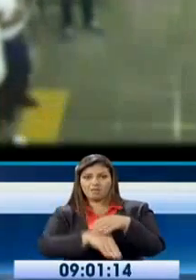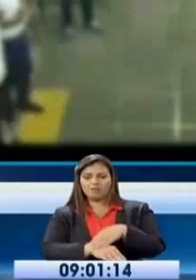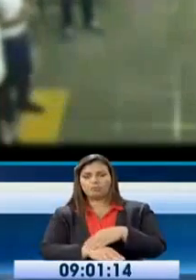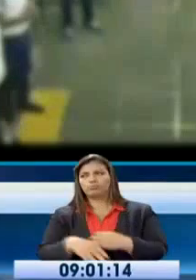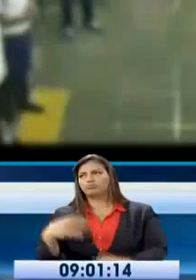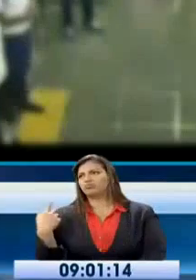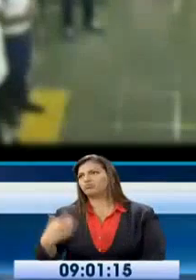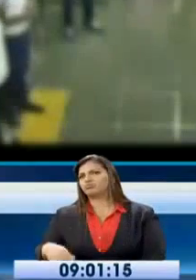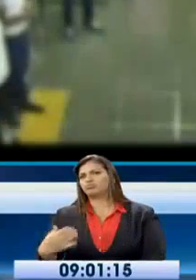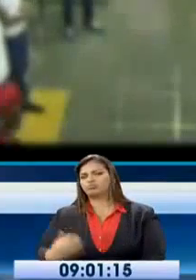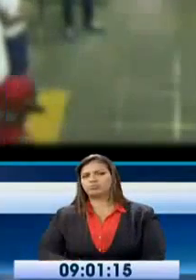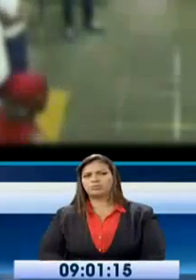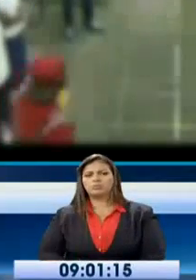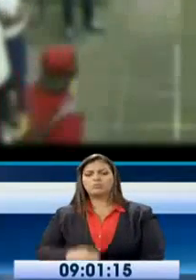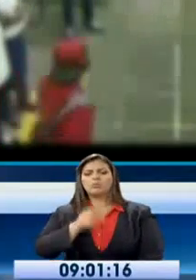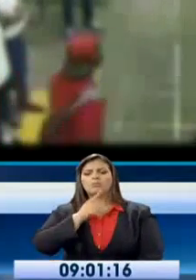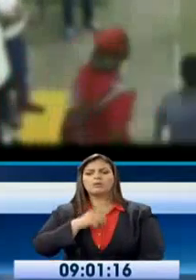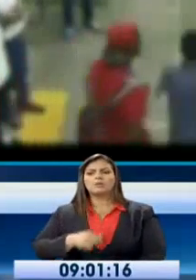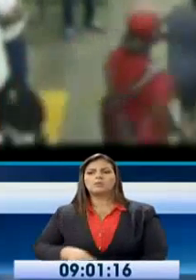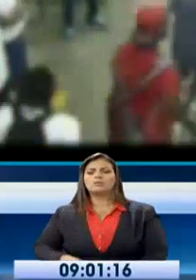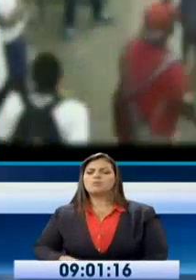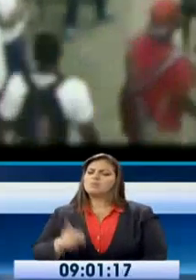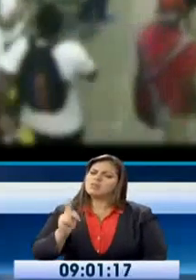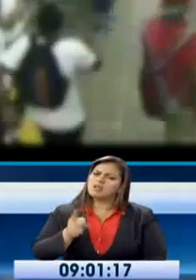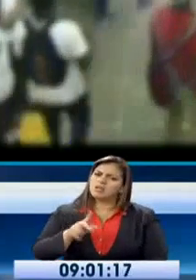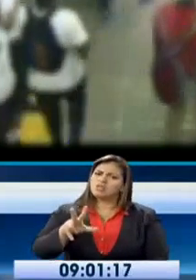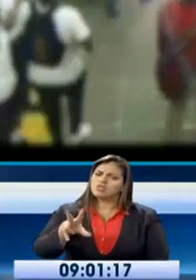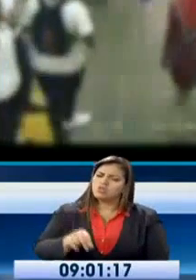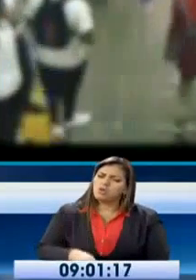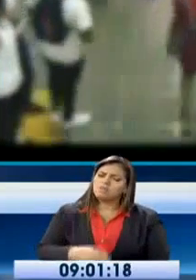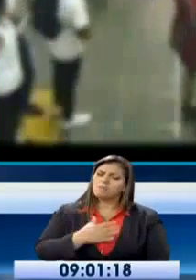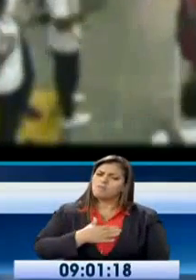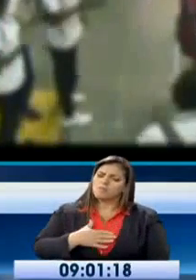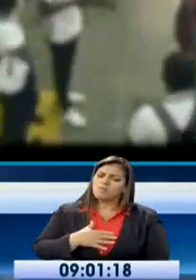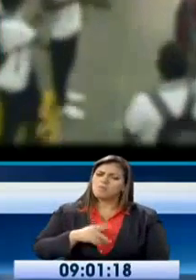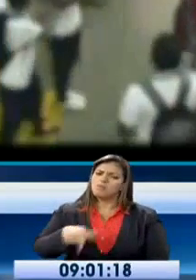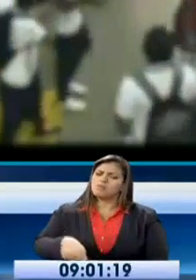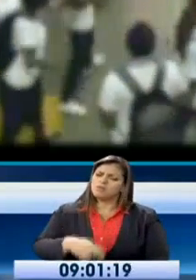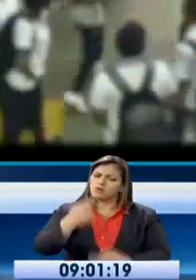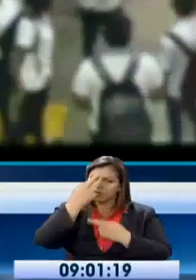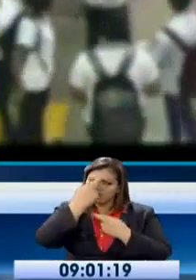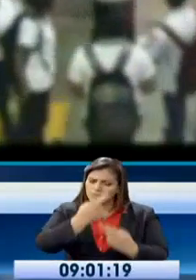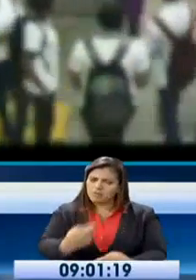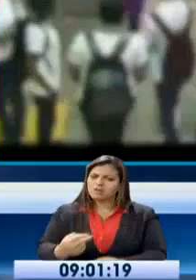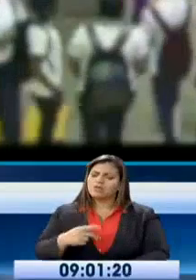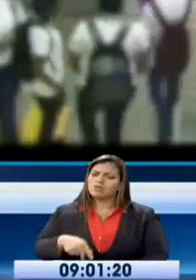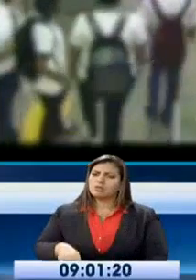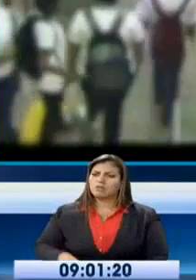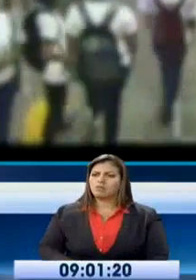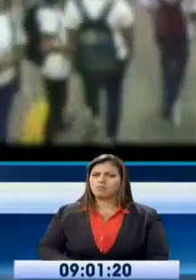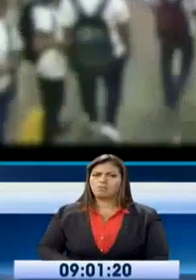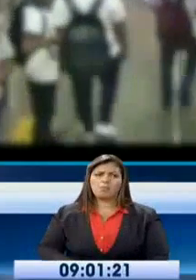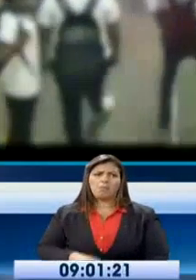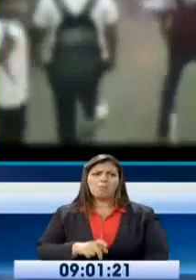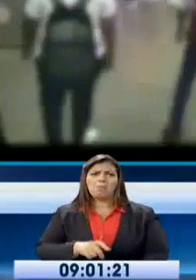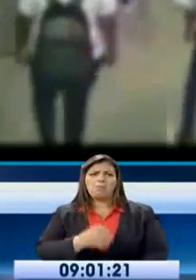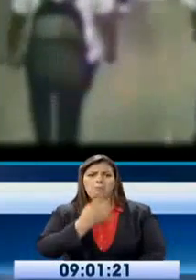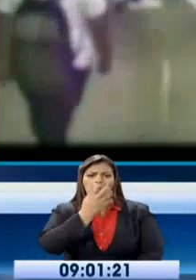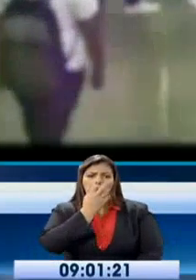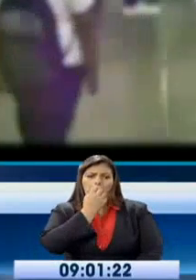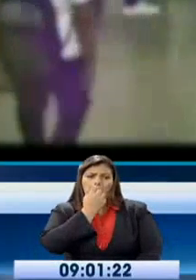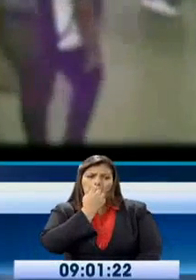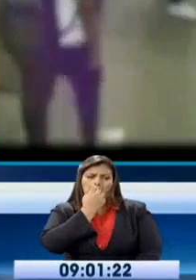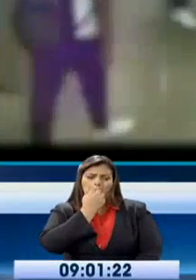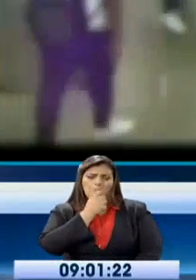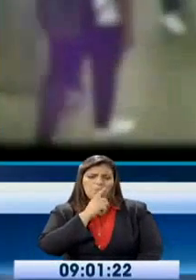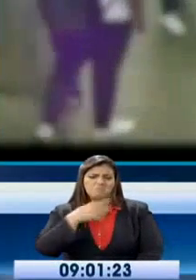nadie les dice nada, nadie les puede decir nada, no sé, como que les tienen miedo. Claro, es que muchas veces ellos no respetan a los guardias. No, son demasiado